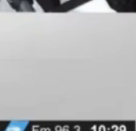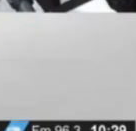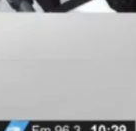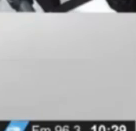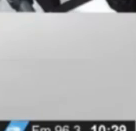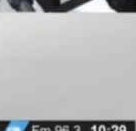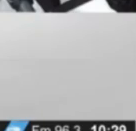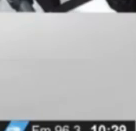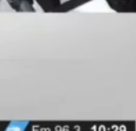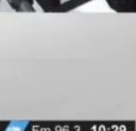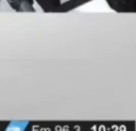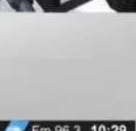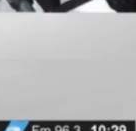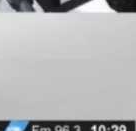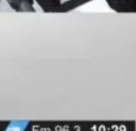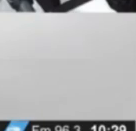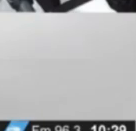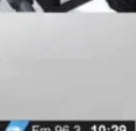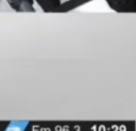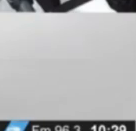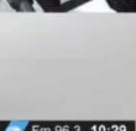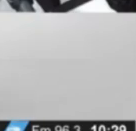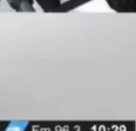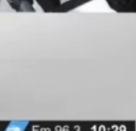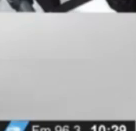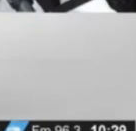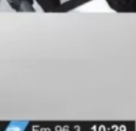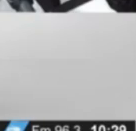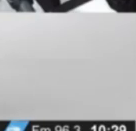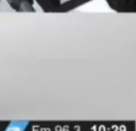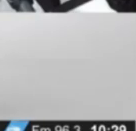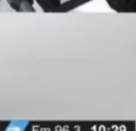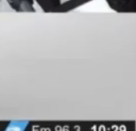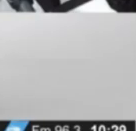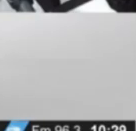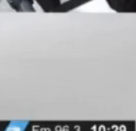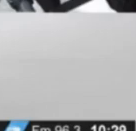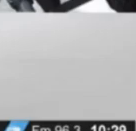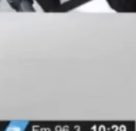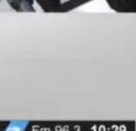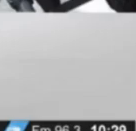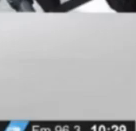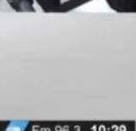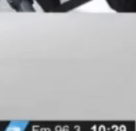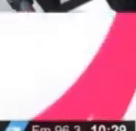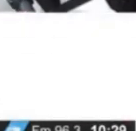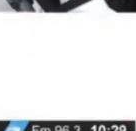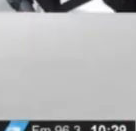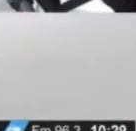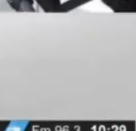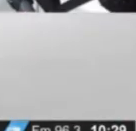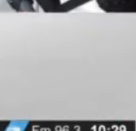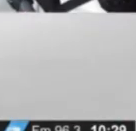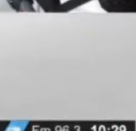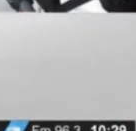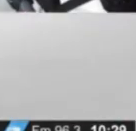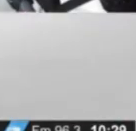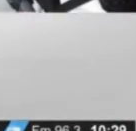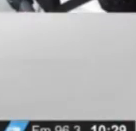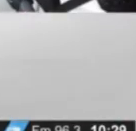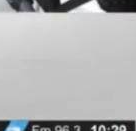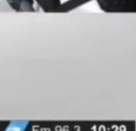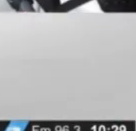hizo muchísimas cosas o sea enalteció a la mujer cosa que no se hacía dentro del gobierno de Nelson Mandela de todas maneras si